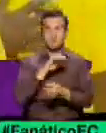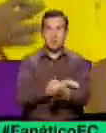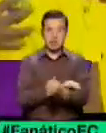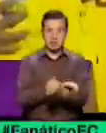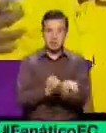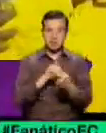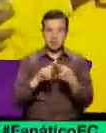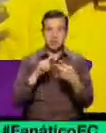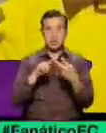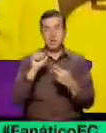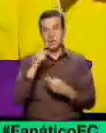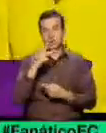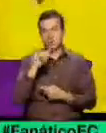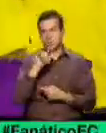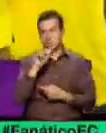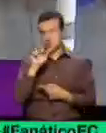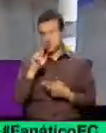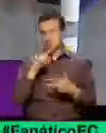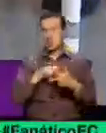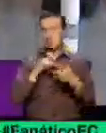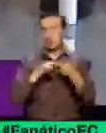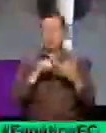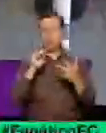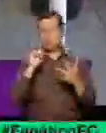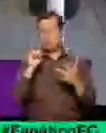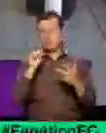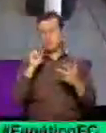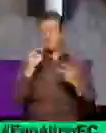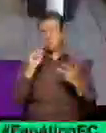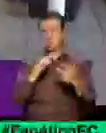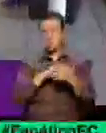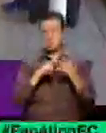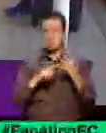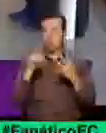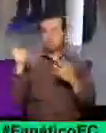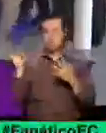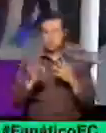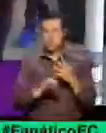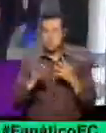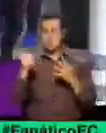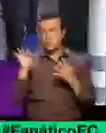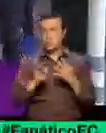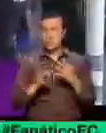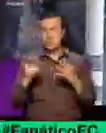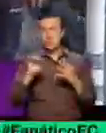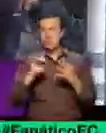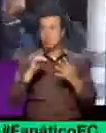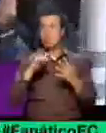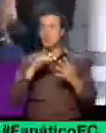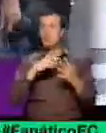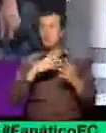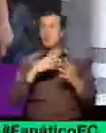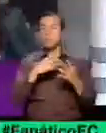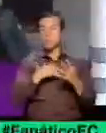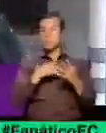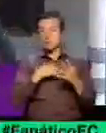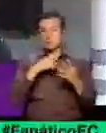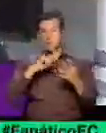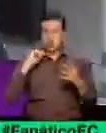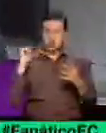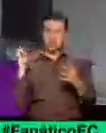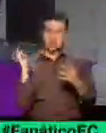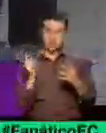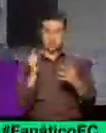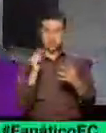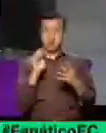Valencia, Gabriel Achillier y Arturo Mina. Como novedad, fue llamado a última hora de lateral del Barcelona Sporting Club Beder Caicedo,